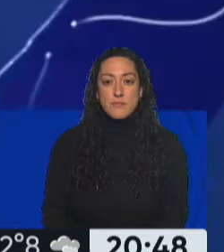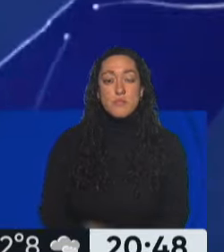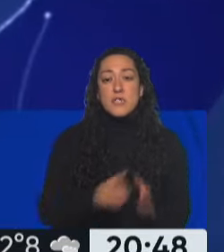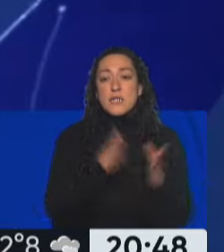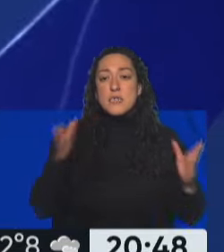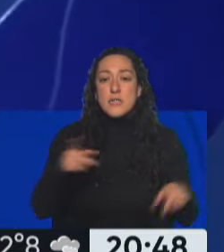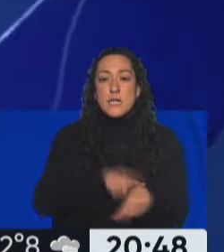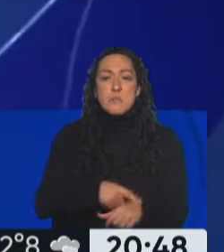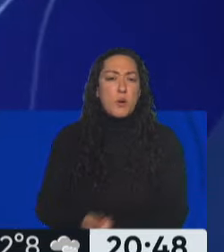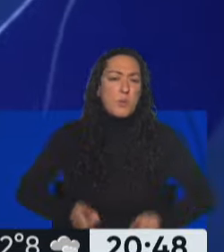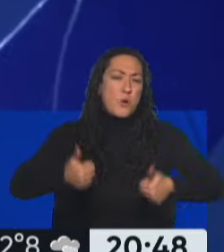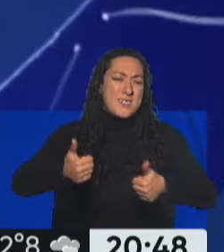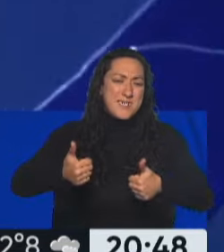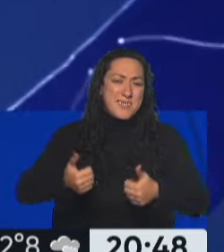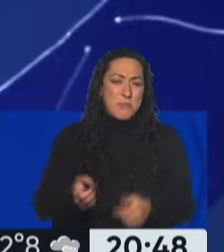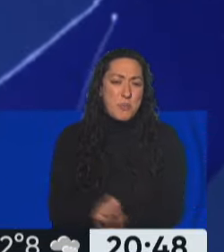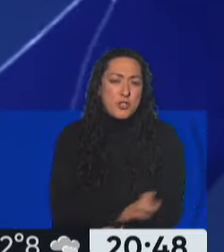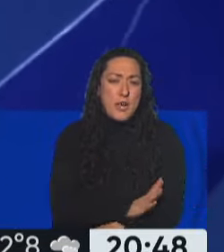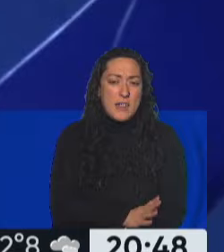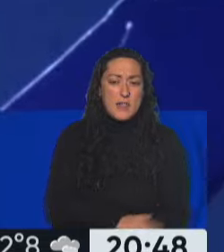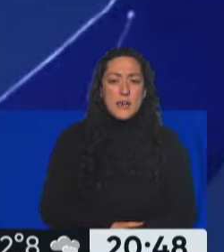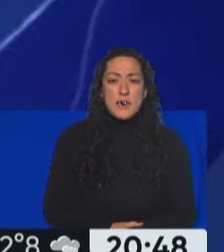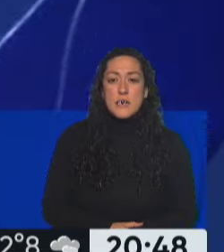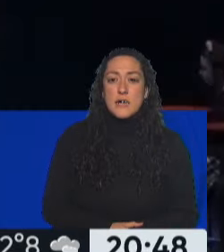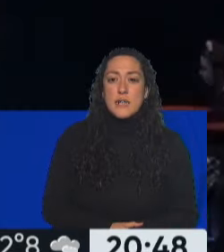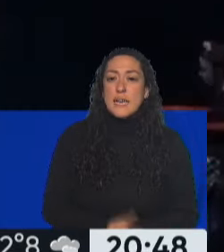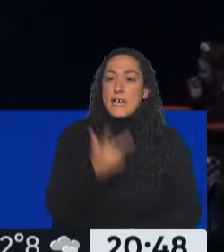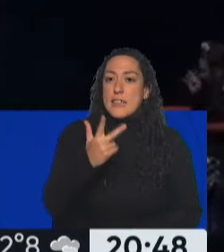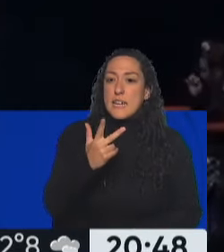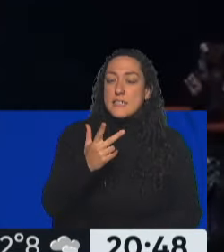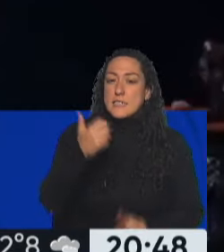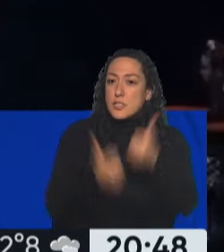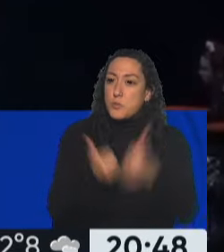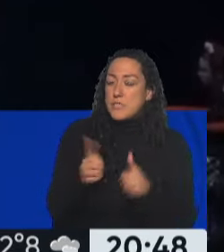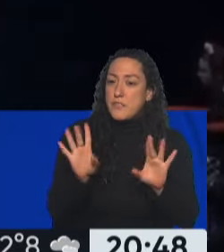fue muy movilizante. Estás en una terna difícil, pero ¿estás confiada?